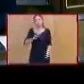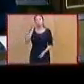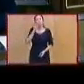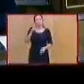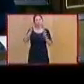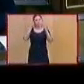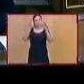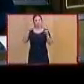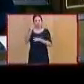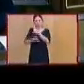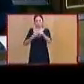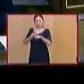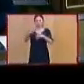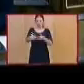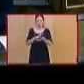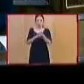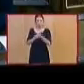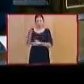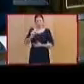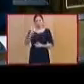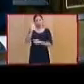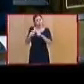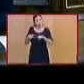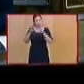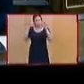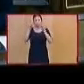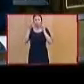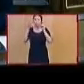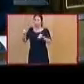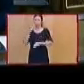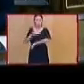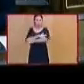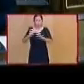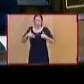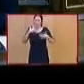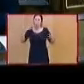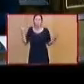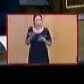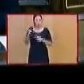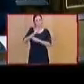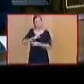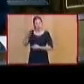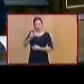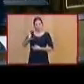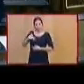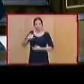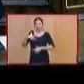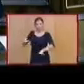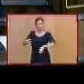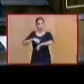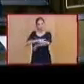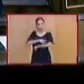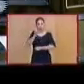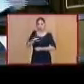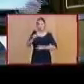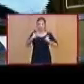Sin embargo, hay asuntos que es preciso que su Gobierno resuelva con carácter urgente en las primeras semanas de funcionamiento. Y esos